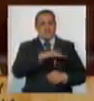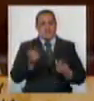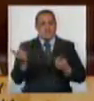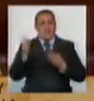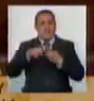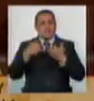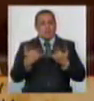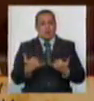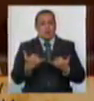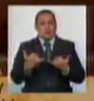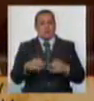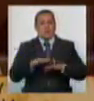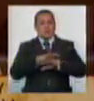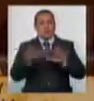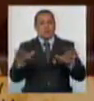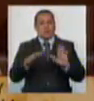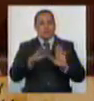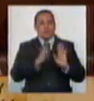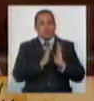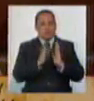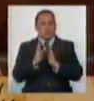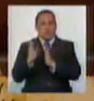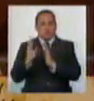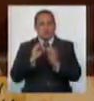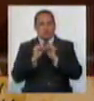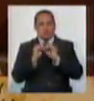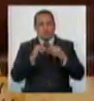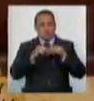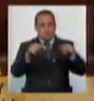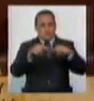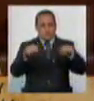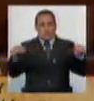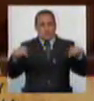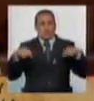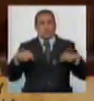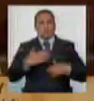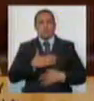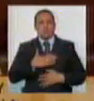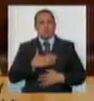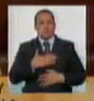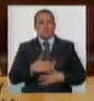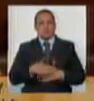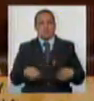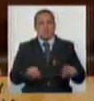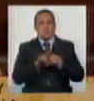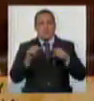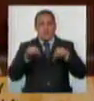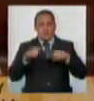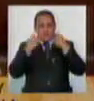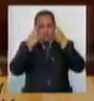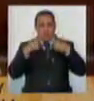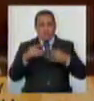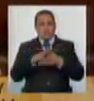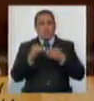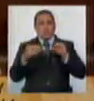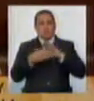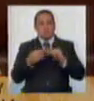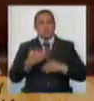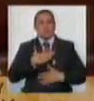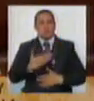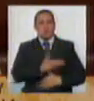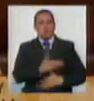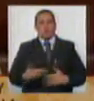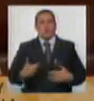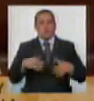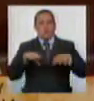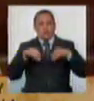vez concluyó el proceso de delimitación de nuestras fronteras. En este hecho histórico, mi gobierno